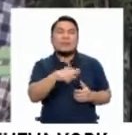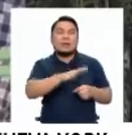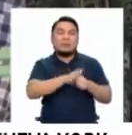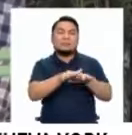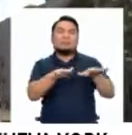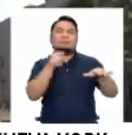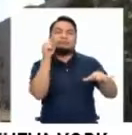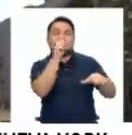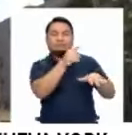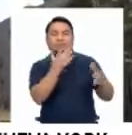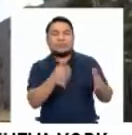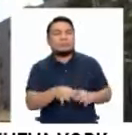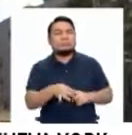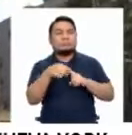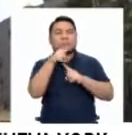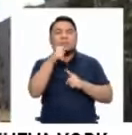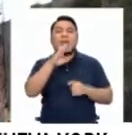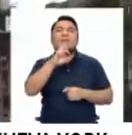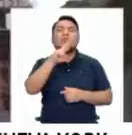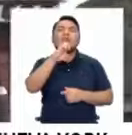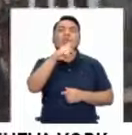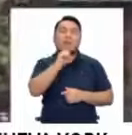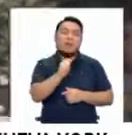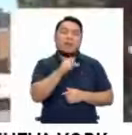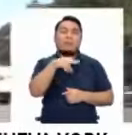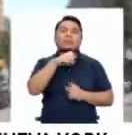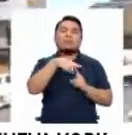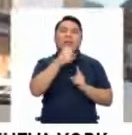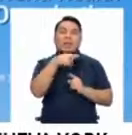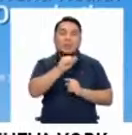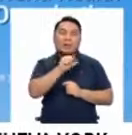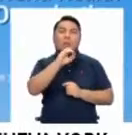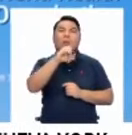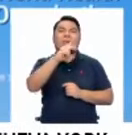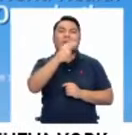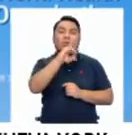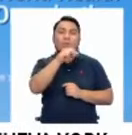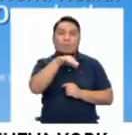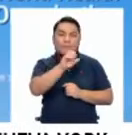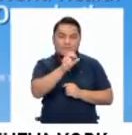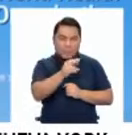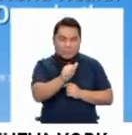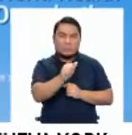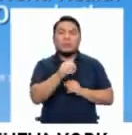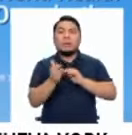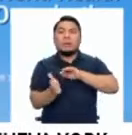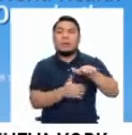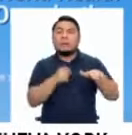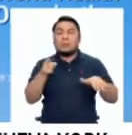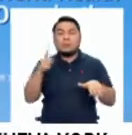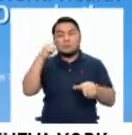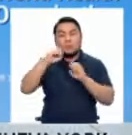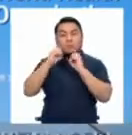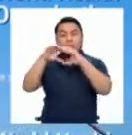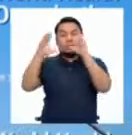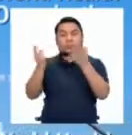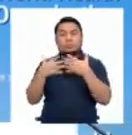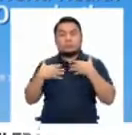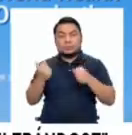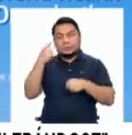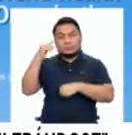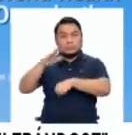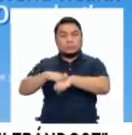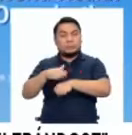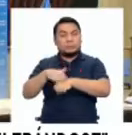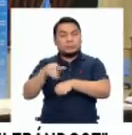los contagios, especialmente en Florida, Montana y Oklahoma. Este avance llevó a la OMS a advertir en las